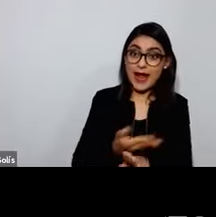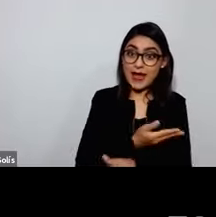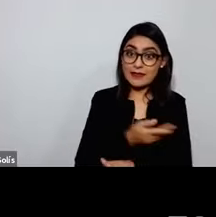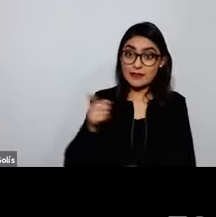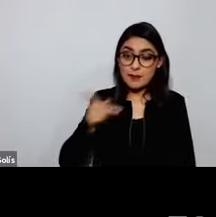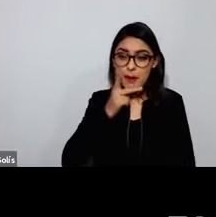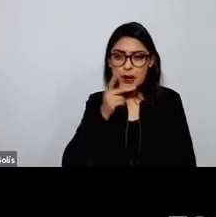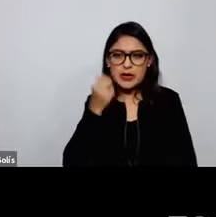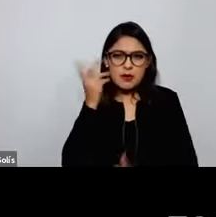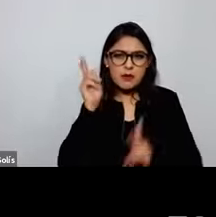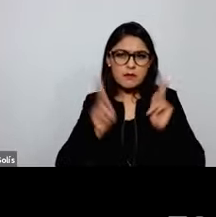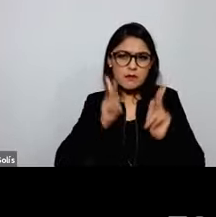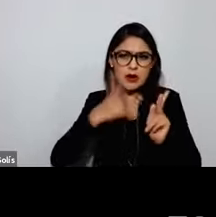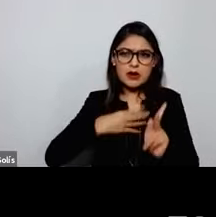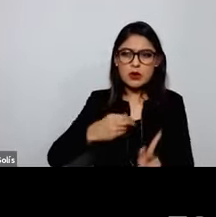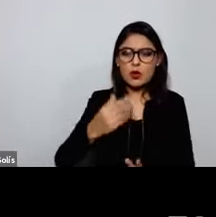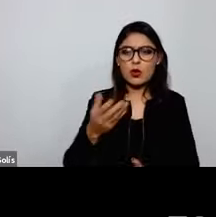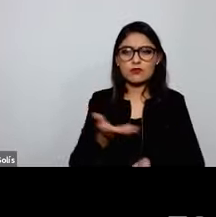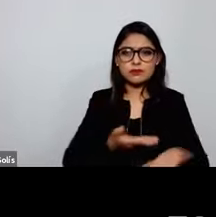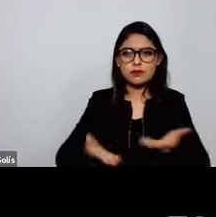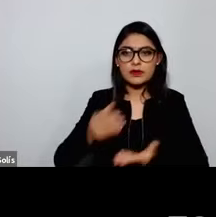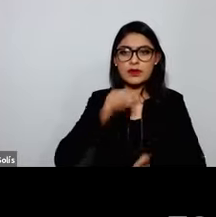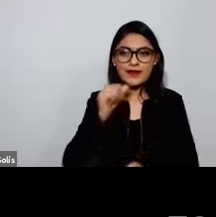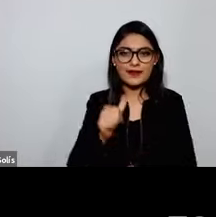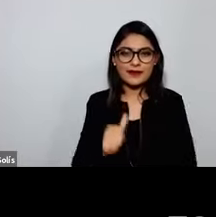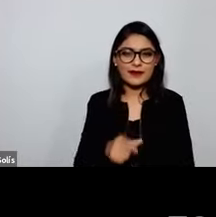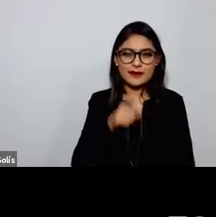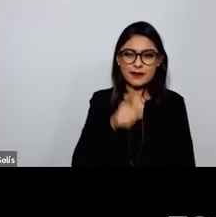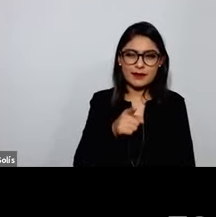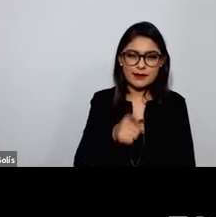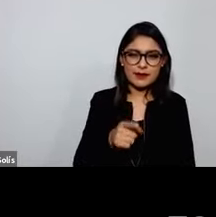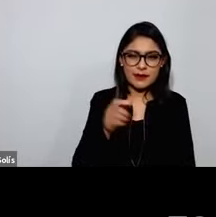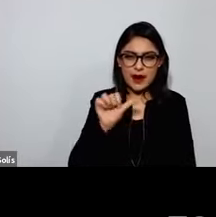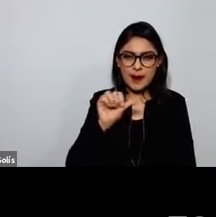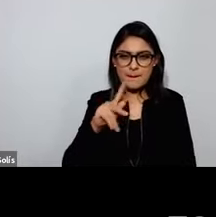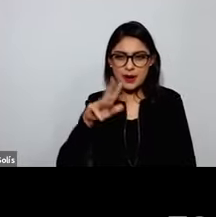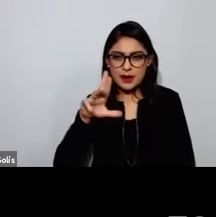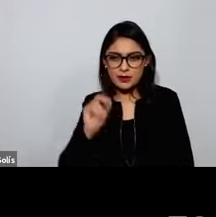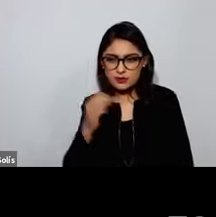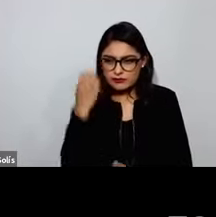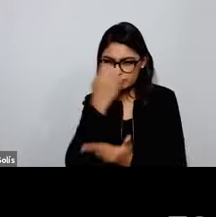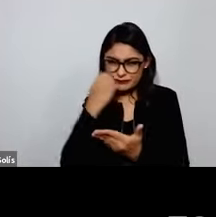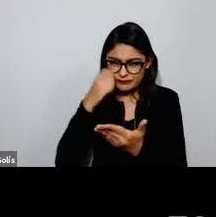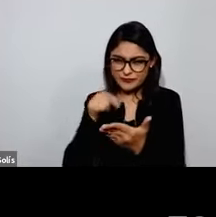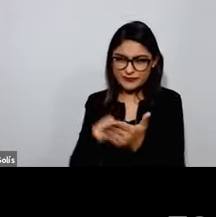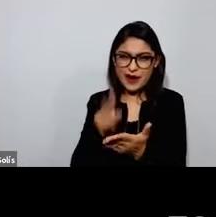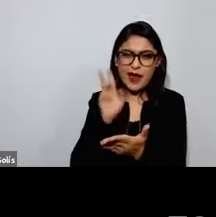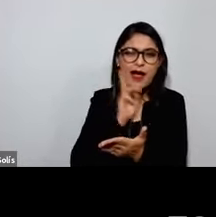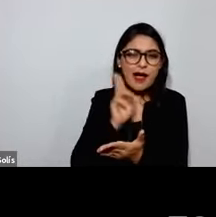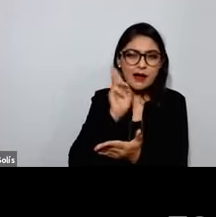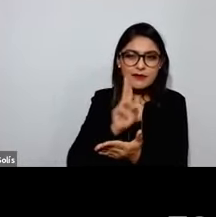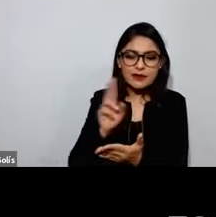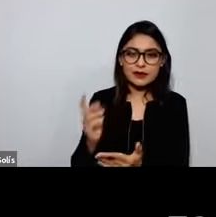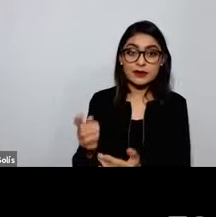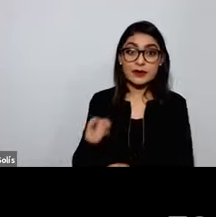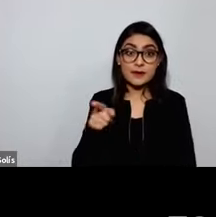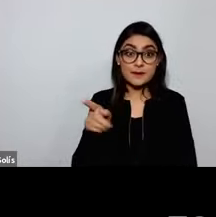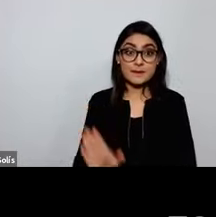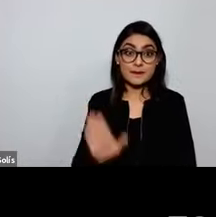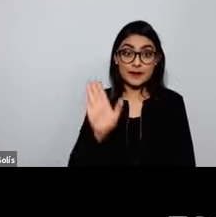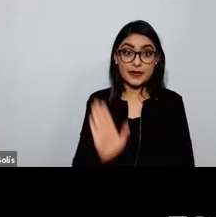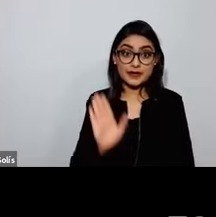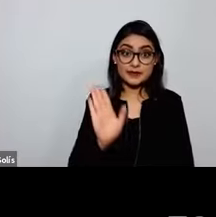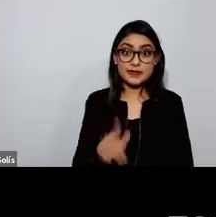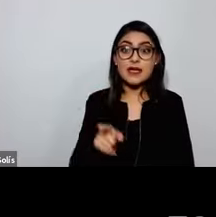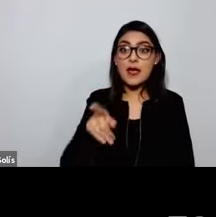que inmediatamente detecta el estereotipo, ¿no? Y nos dice, a ver, pareciera que aquí implícitamente se acepta